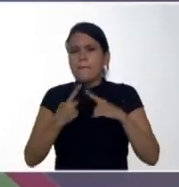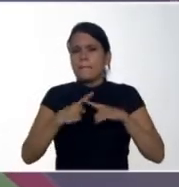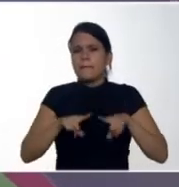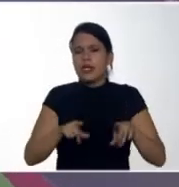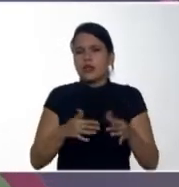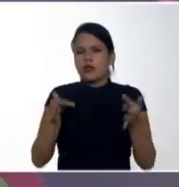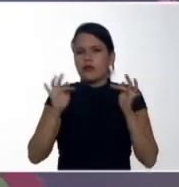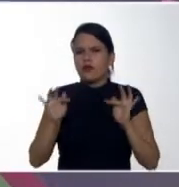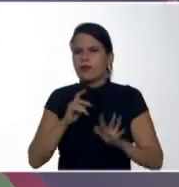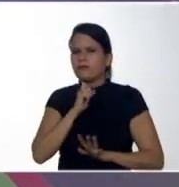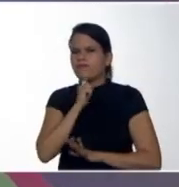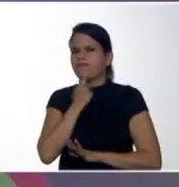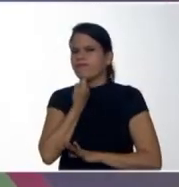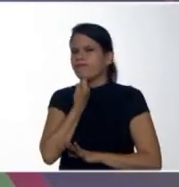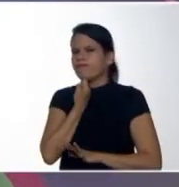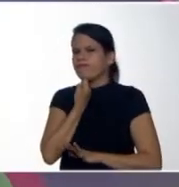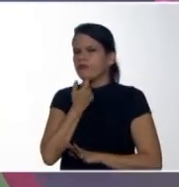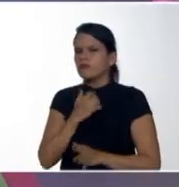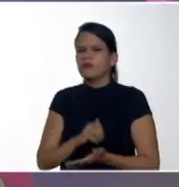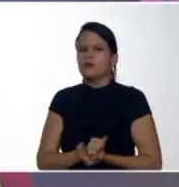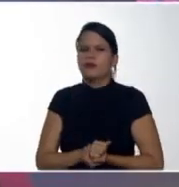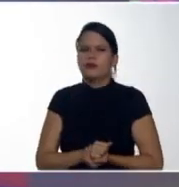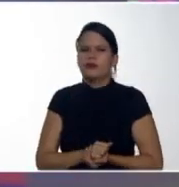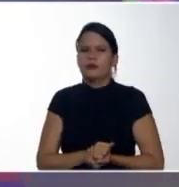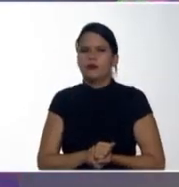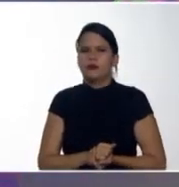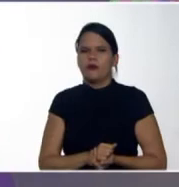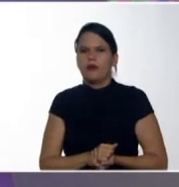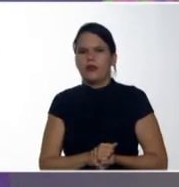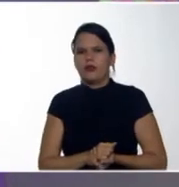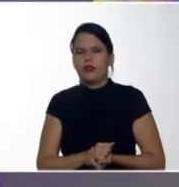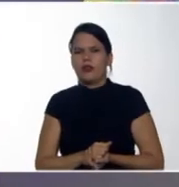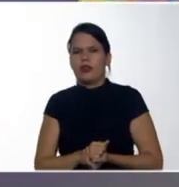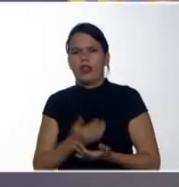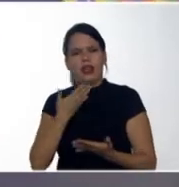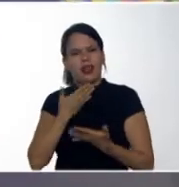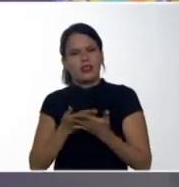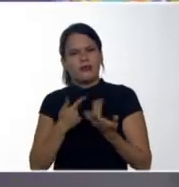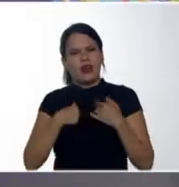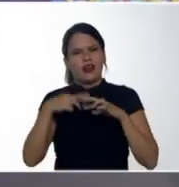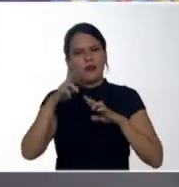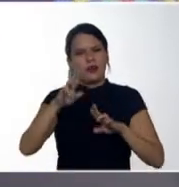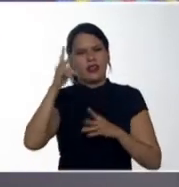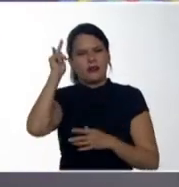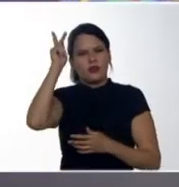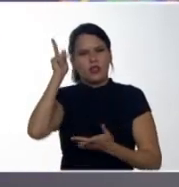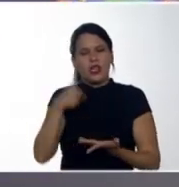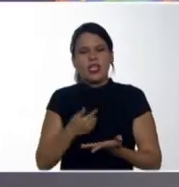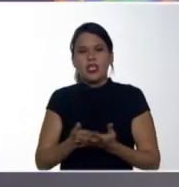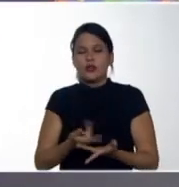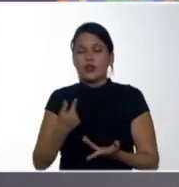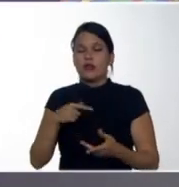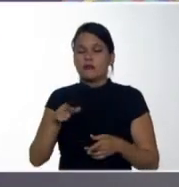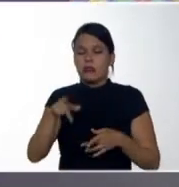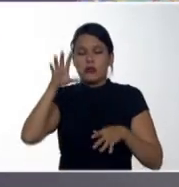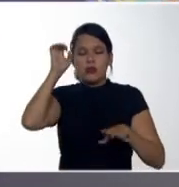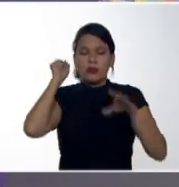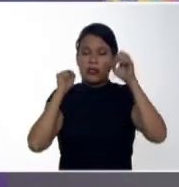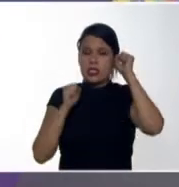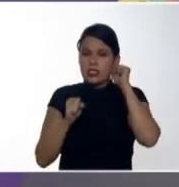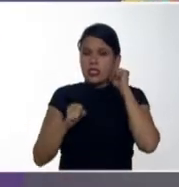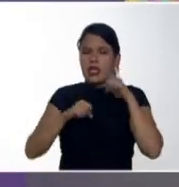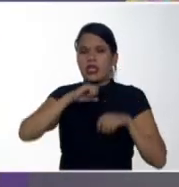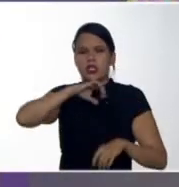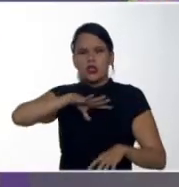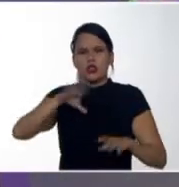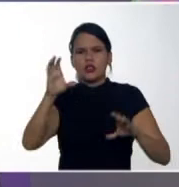manera anónima y clandestina. Ok. Muchísimas gracias por esa respuesta. Sí, y eso es parte de nuestro aprendizaje histórico-científico.